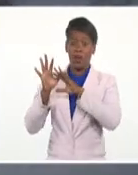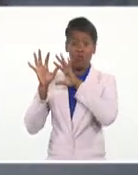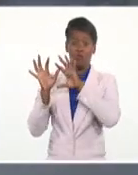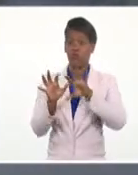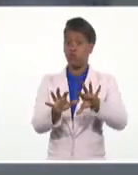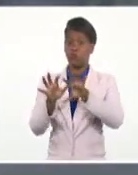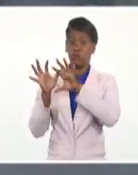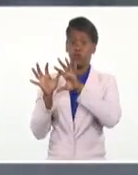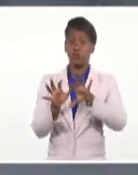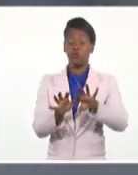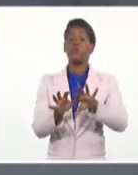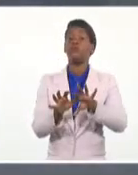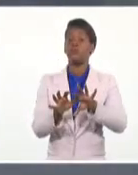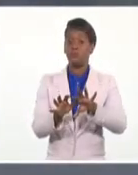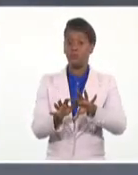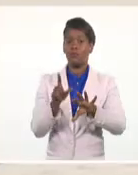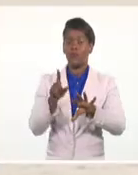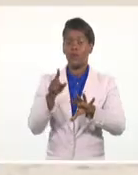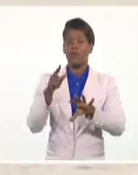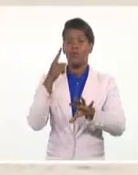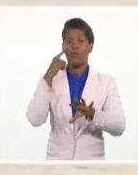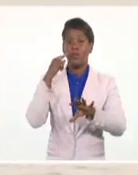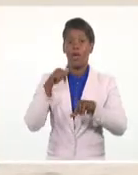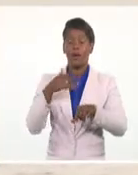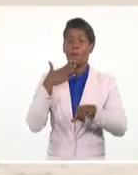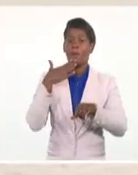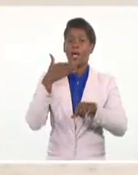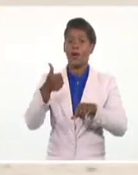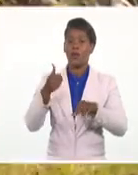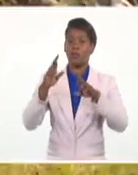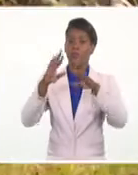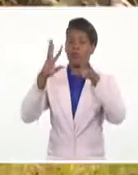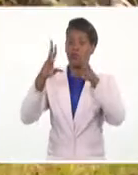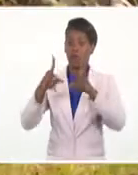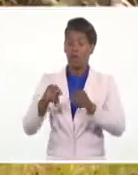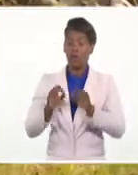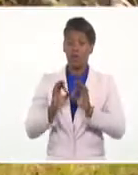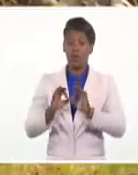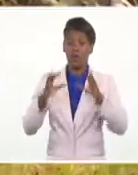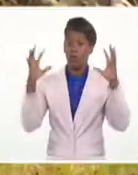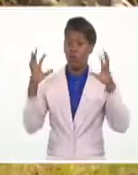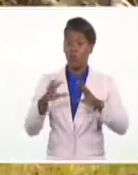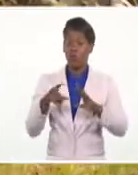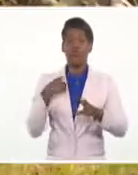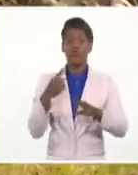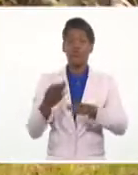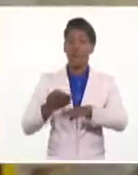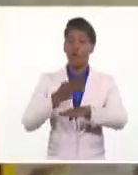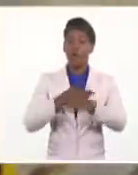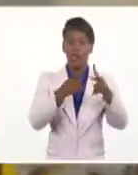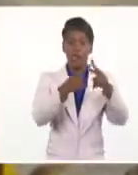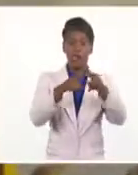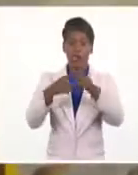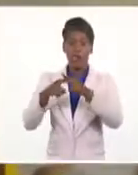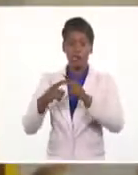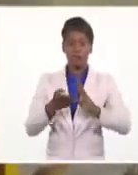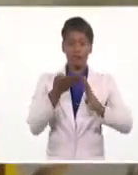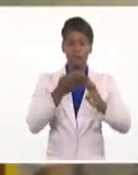confirmaron cuánto representa para el país disponer de obras de infraestructuras que llevan implícitas